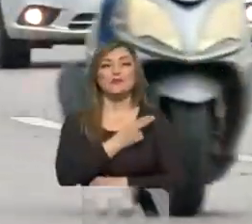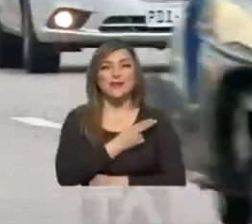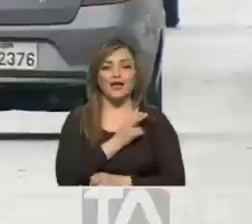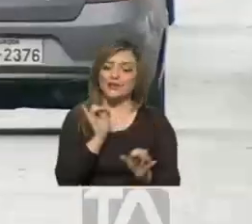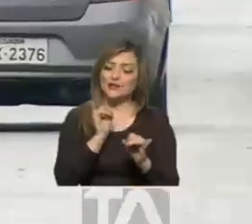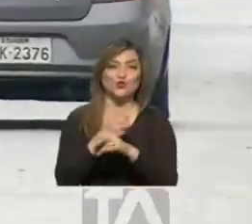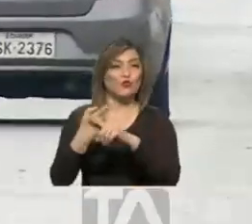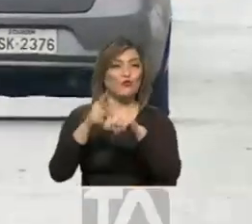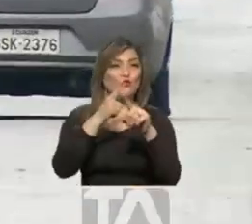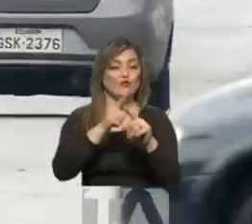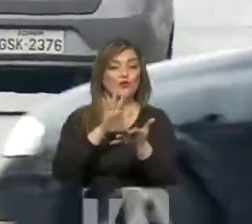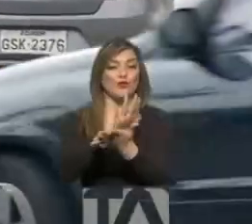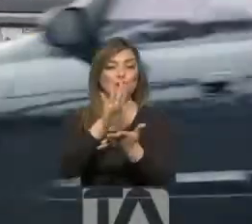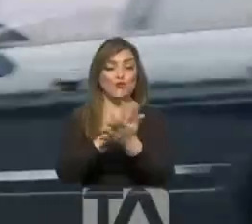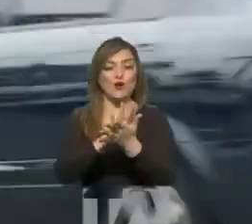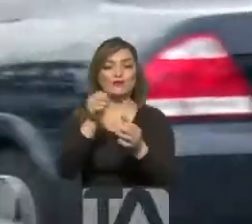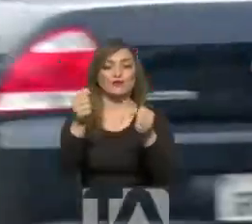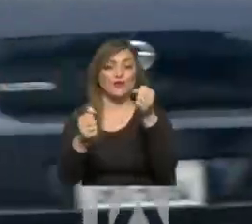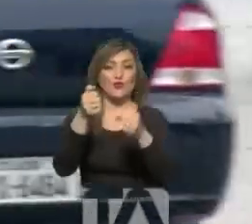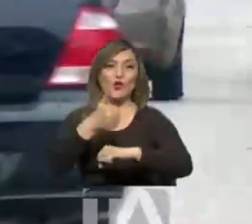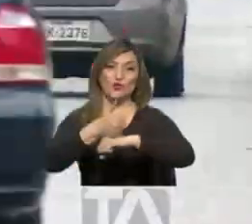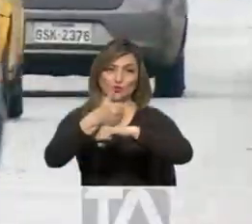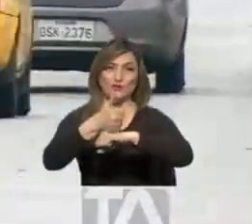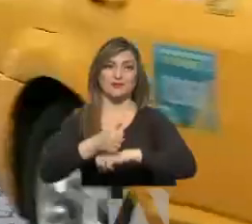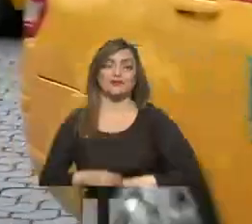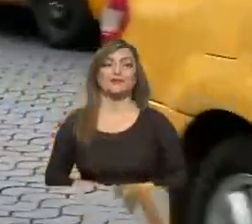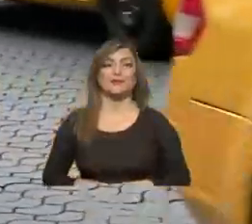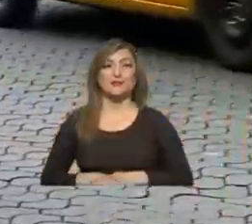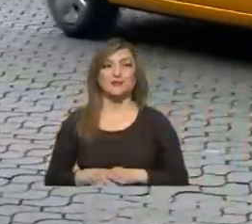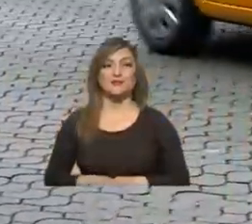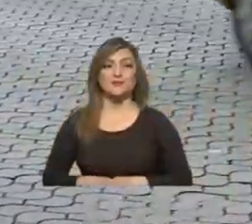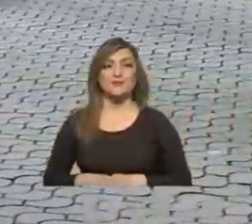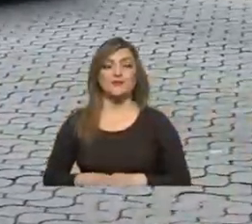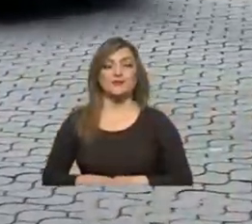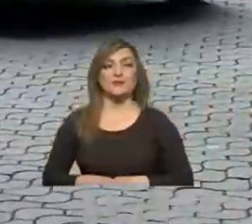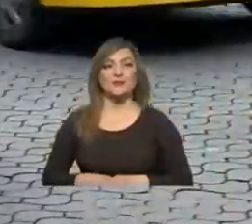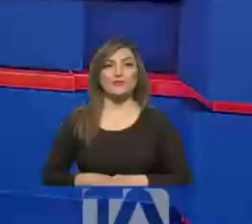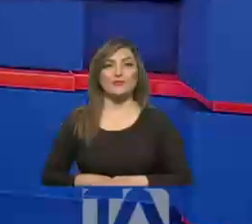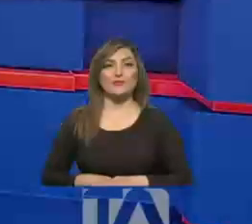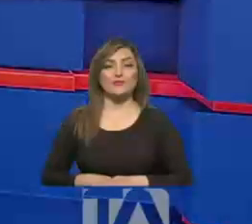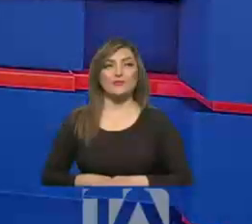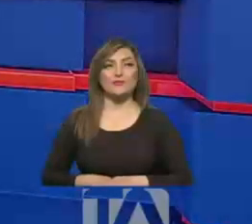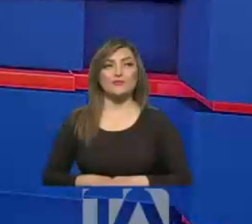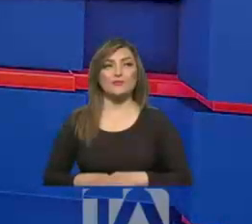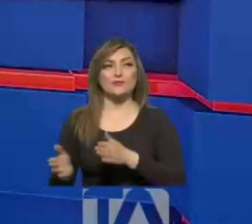y también de las escuelas de conducción autorizadas como hasta ahora. Helen Quiñones, 24 horas.